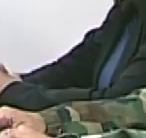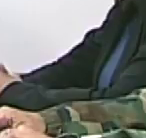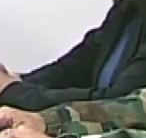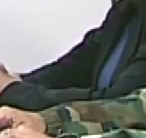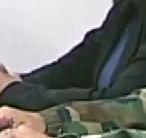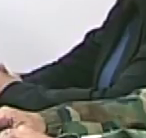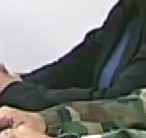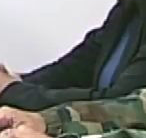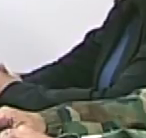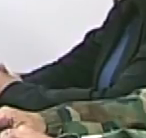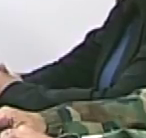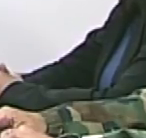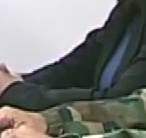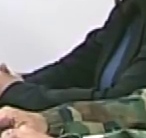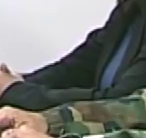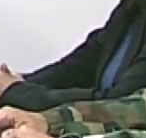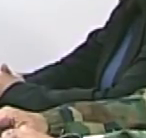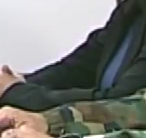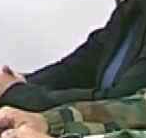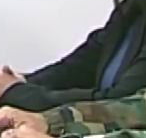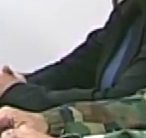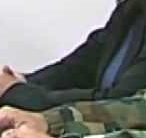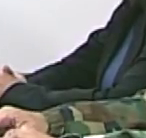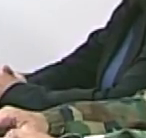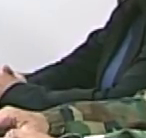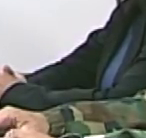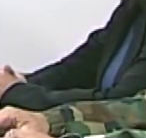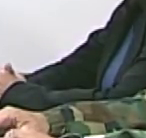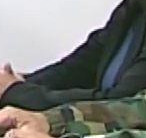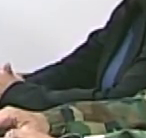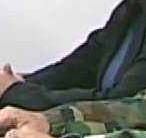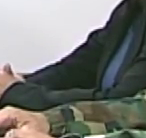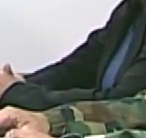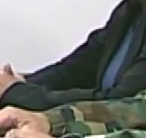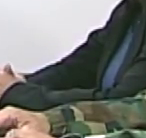rector supraconstitucional, convocante de las elecciones,